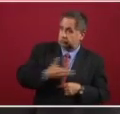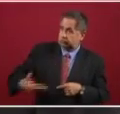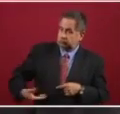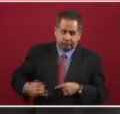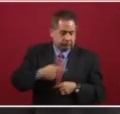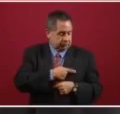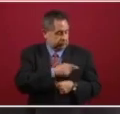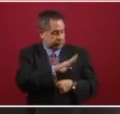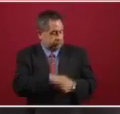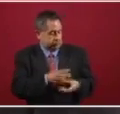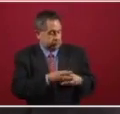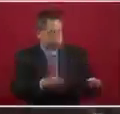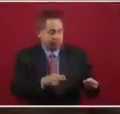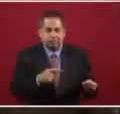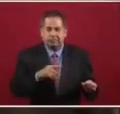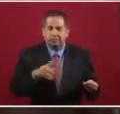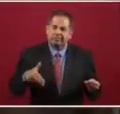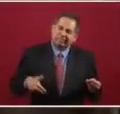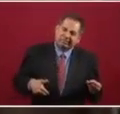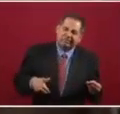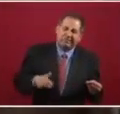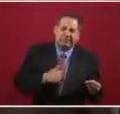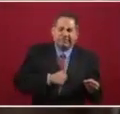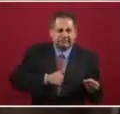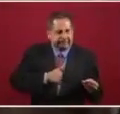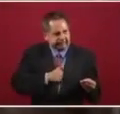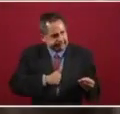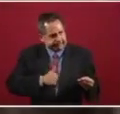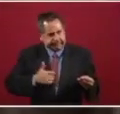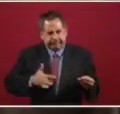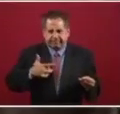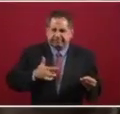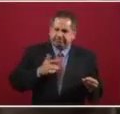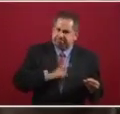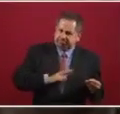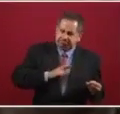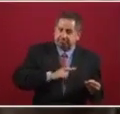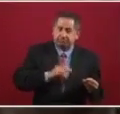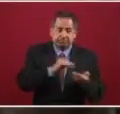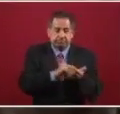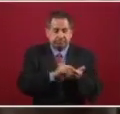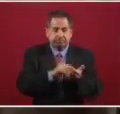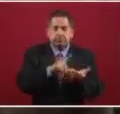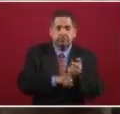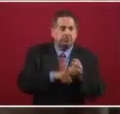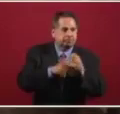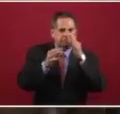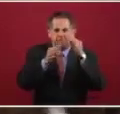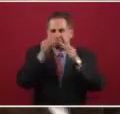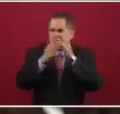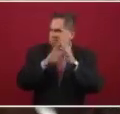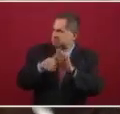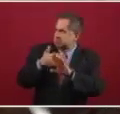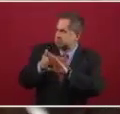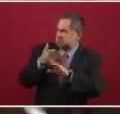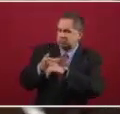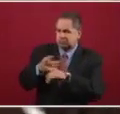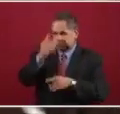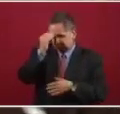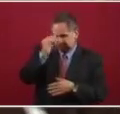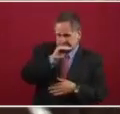muertos, están heridos y, dadas sus acciones más que evidentes, han montado una campaña para ejecutar un